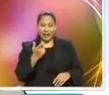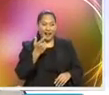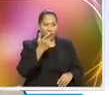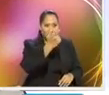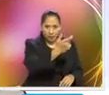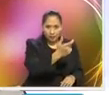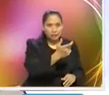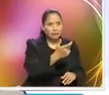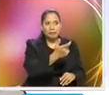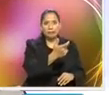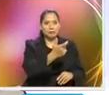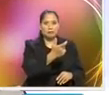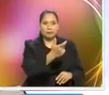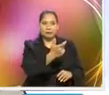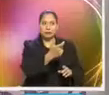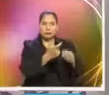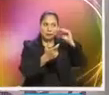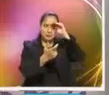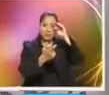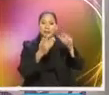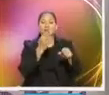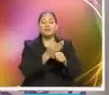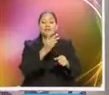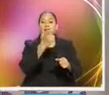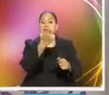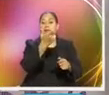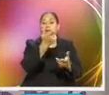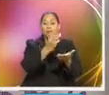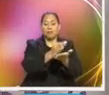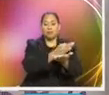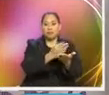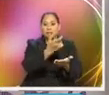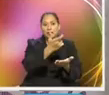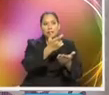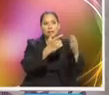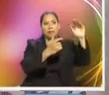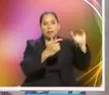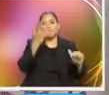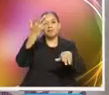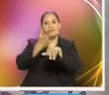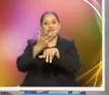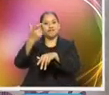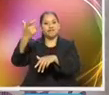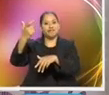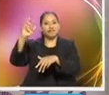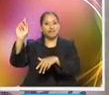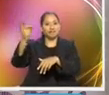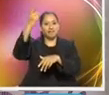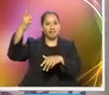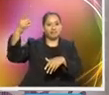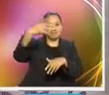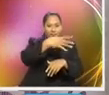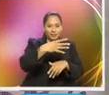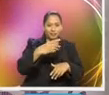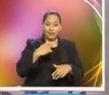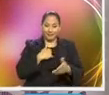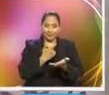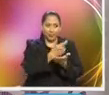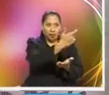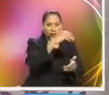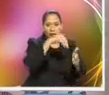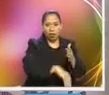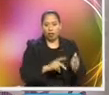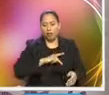tú elijas, tienes que considerar que hay una inflación. Entonces, si la inversión te está dando el 4%,